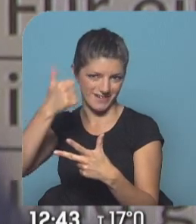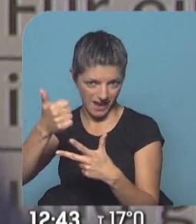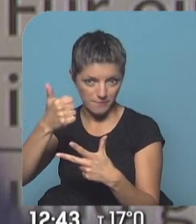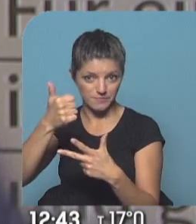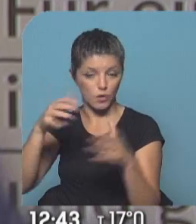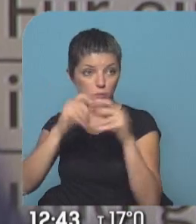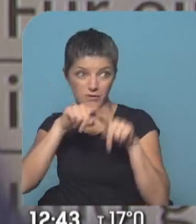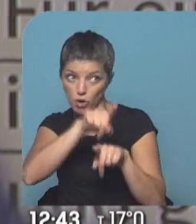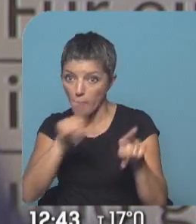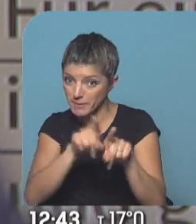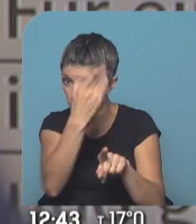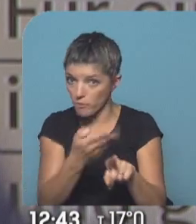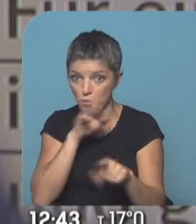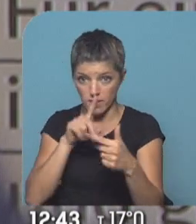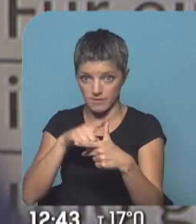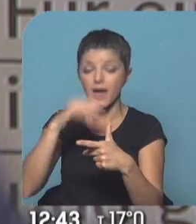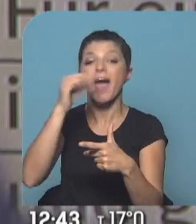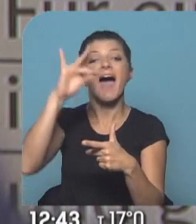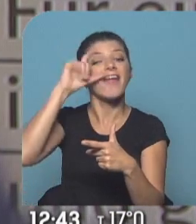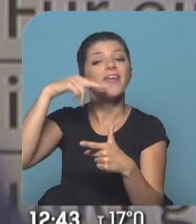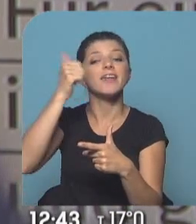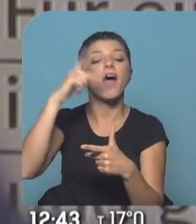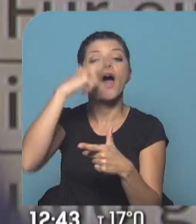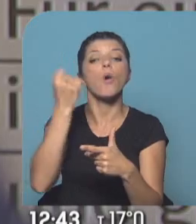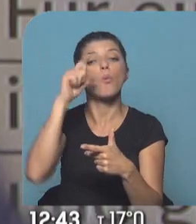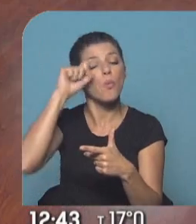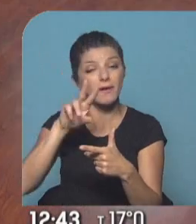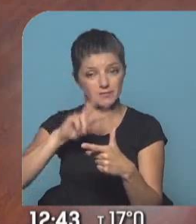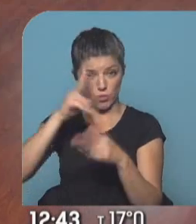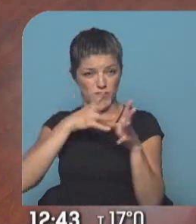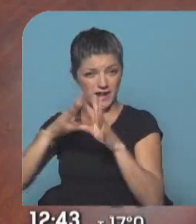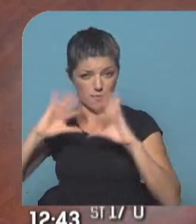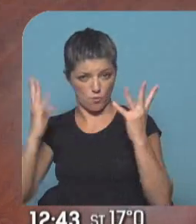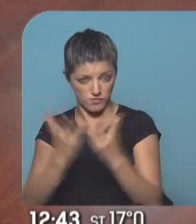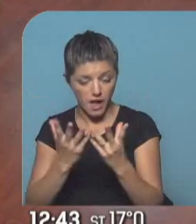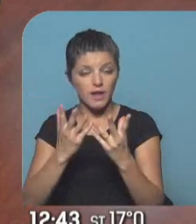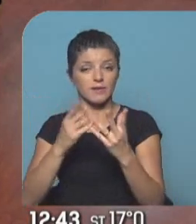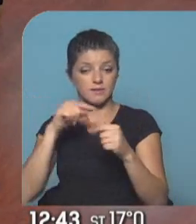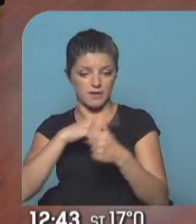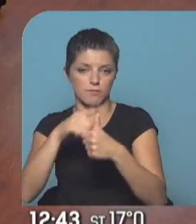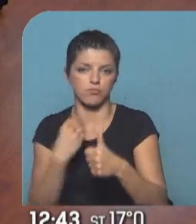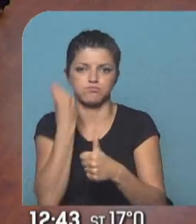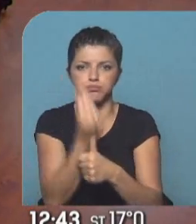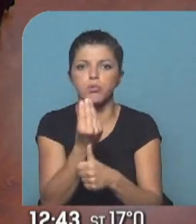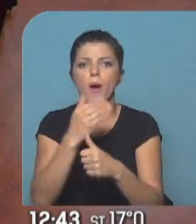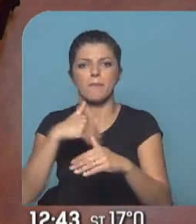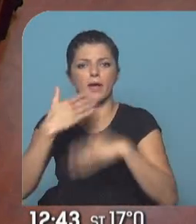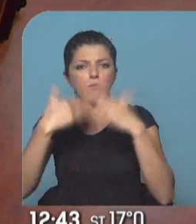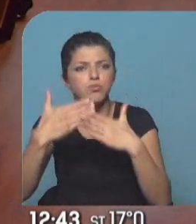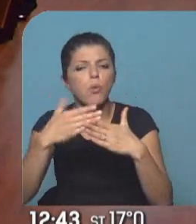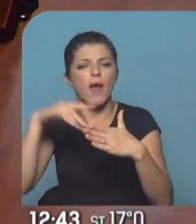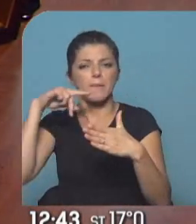de Merkel. Adenauer, después de la Segunda Guerra Mundial, el artífice de la reconstrucción de Alemania, la integración de Europa, etc.